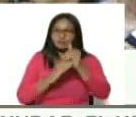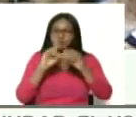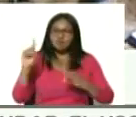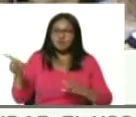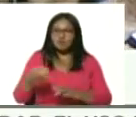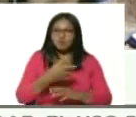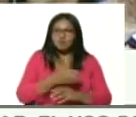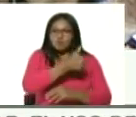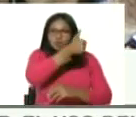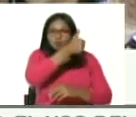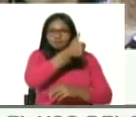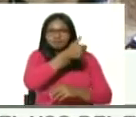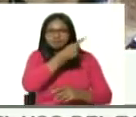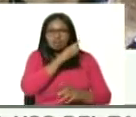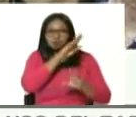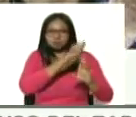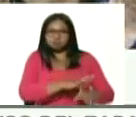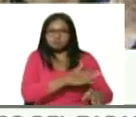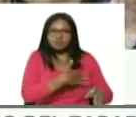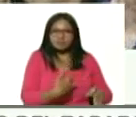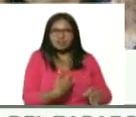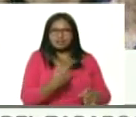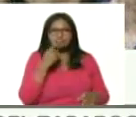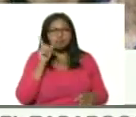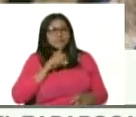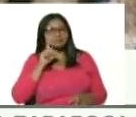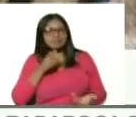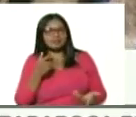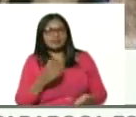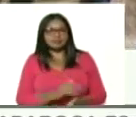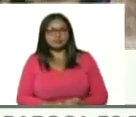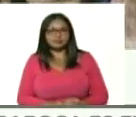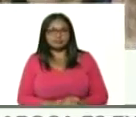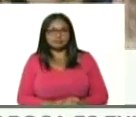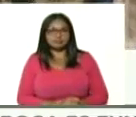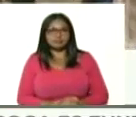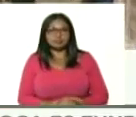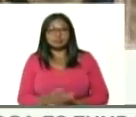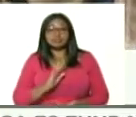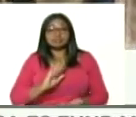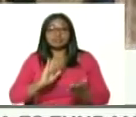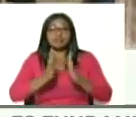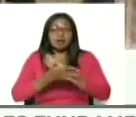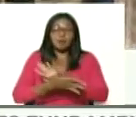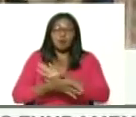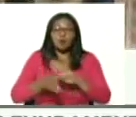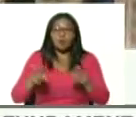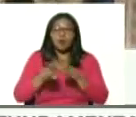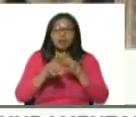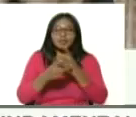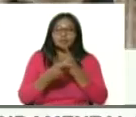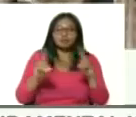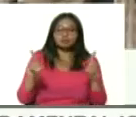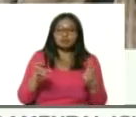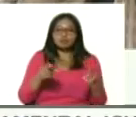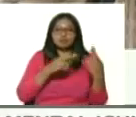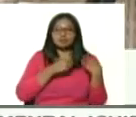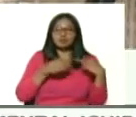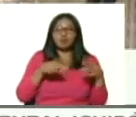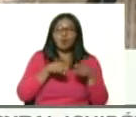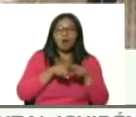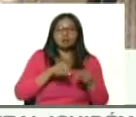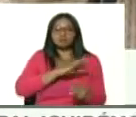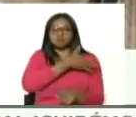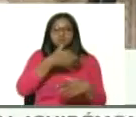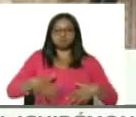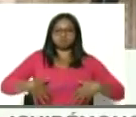democracia burguesa es una democracia falsa y se agotó la democracia representativa, burguesa y de